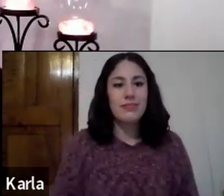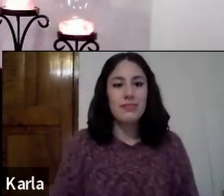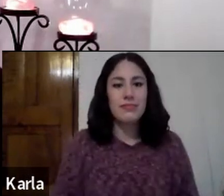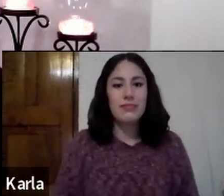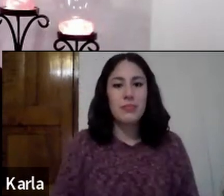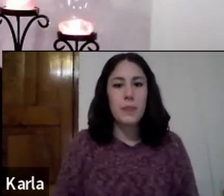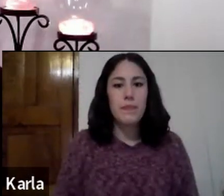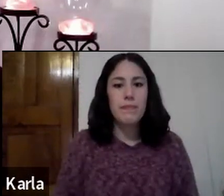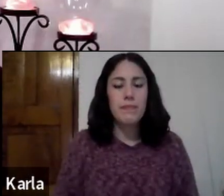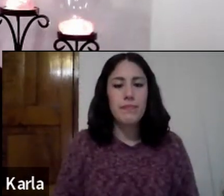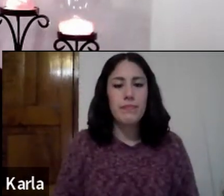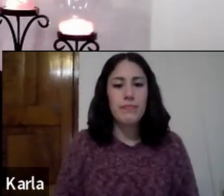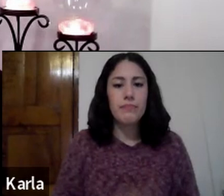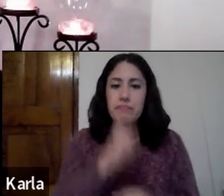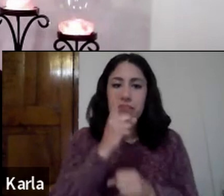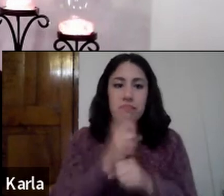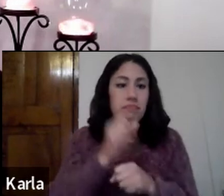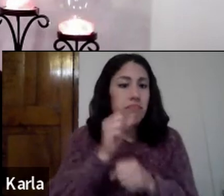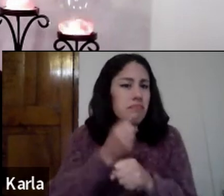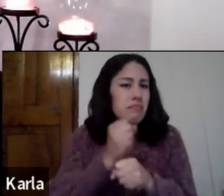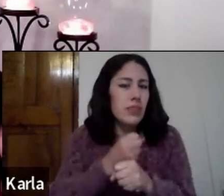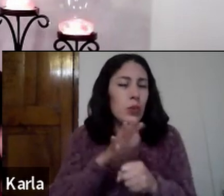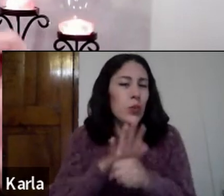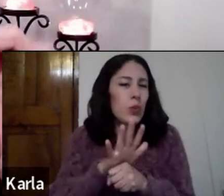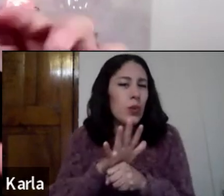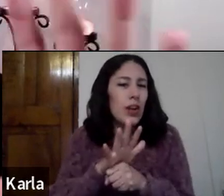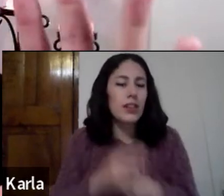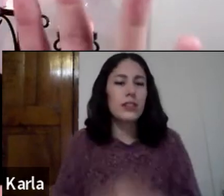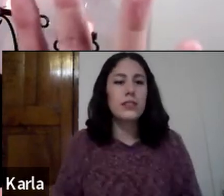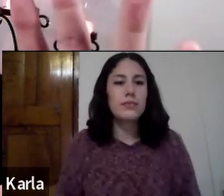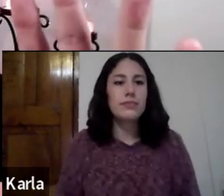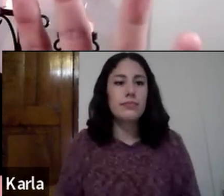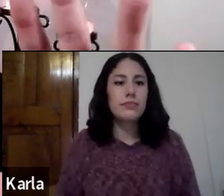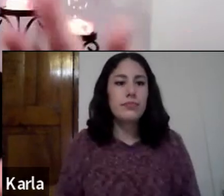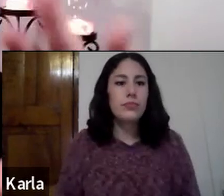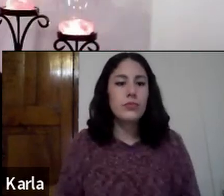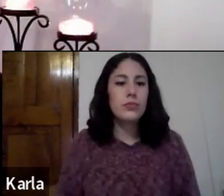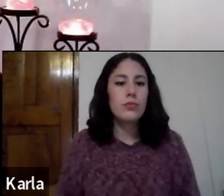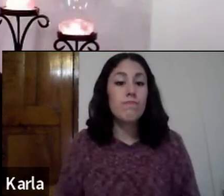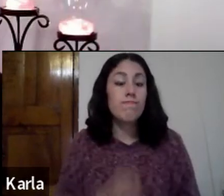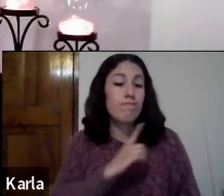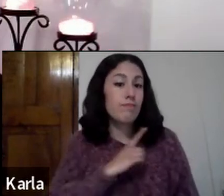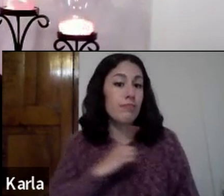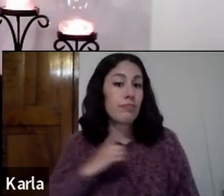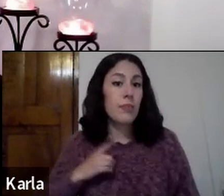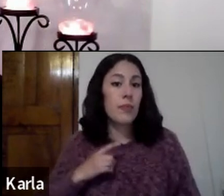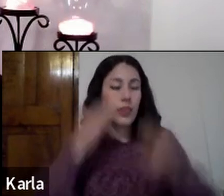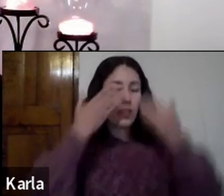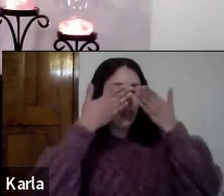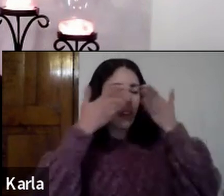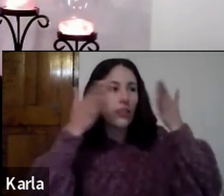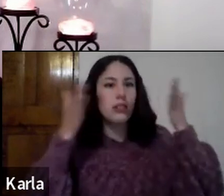practica el como vivimos esto es el y de abriendo los ojos el permitirnos